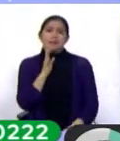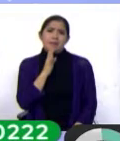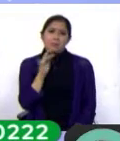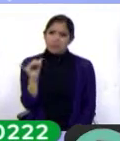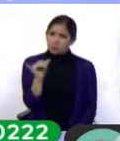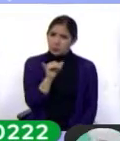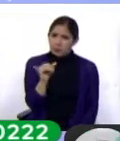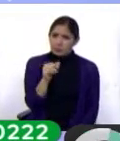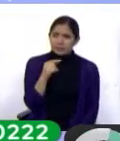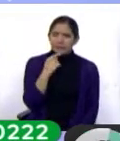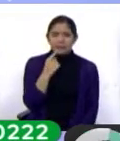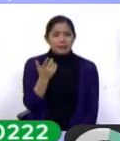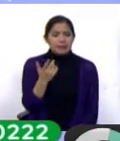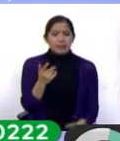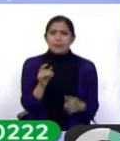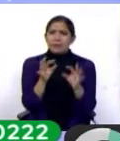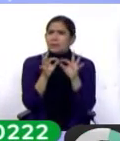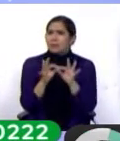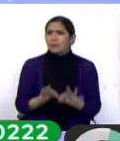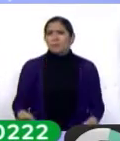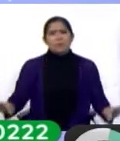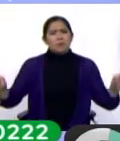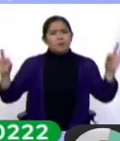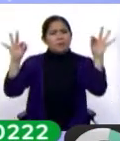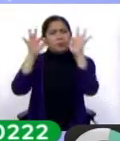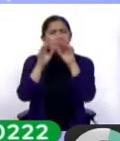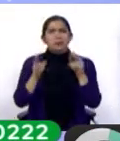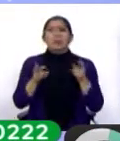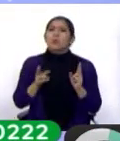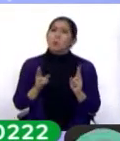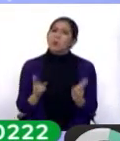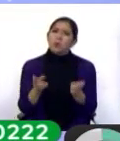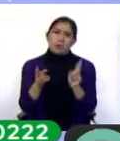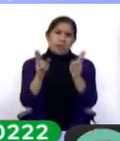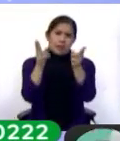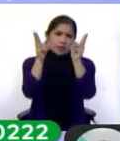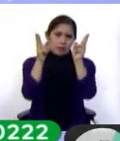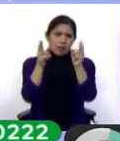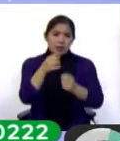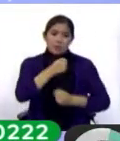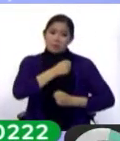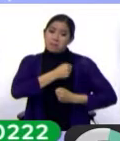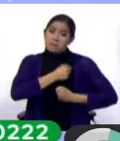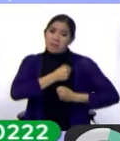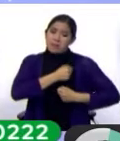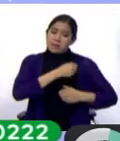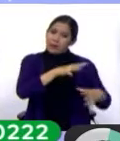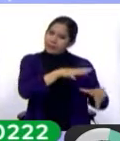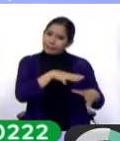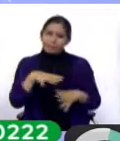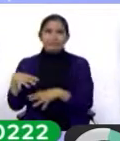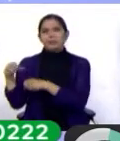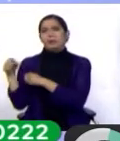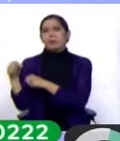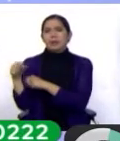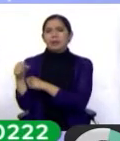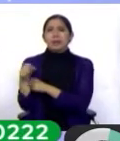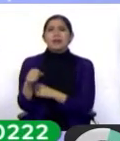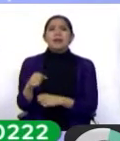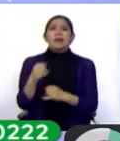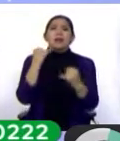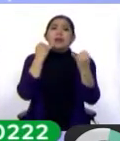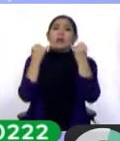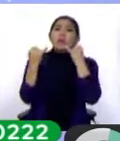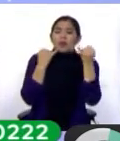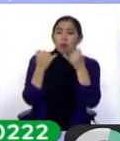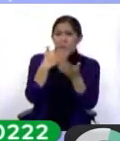es importante, además indispensable, replegar los efectivos militares. Parte del